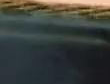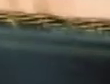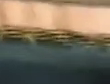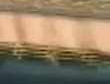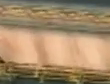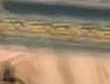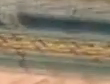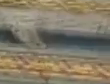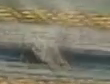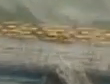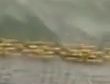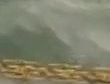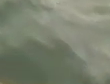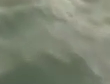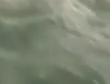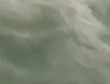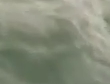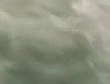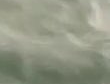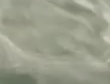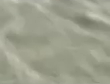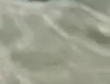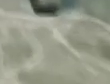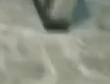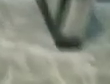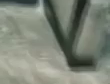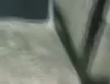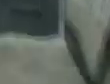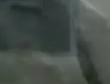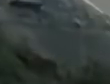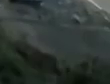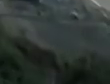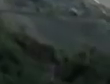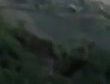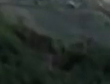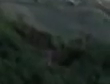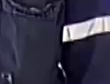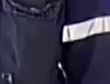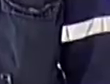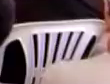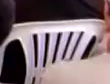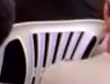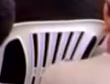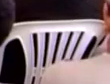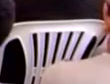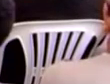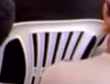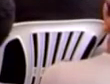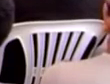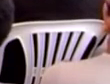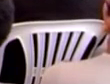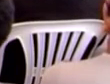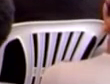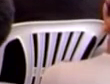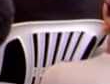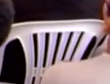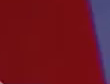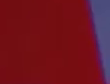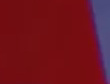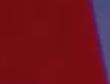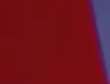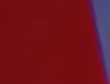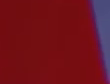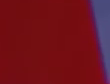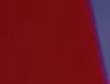Glass, quien se encargó también de incorporar dos turbinas adicionales el pasado 20 de octubre. ¿Qué es el futuro que estamos construyendo